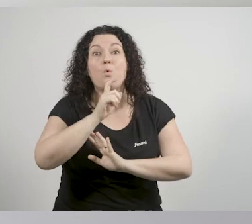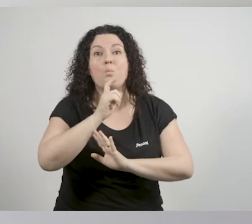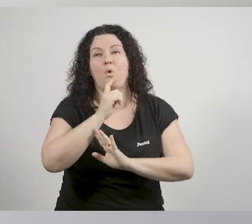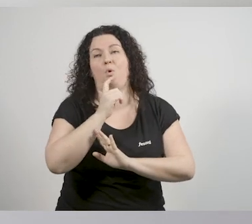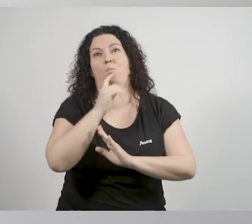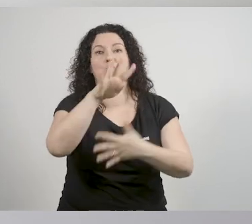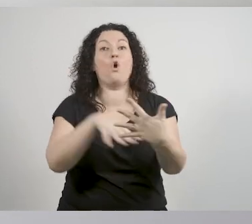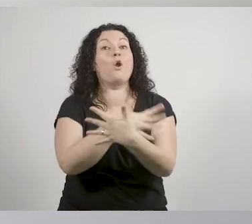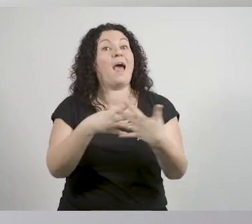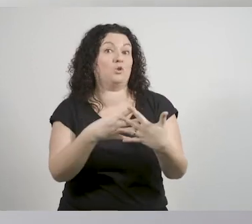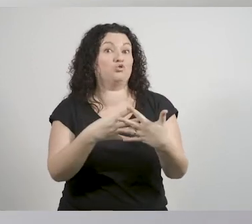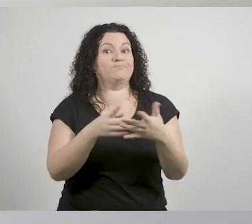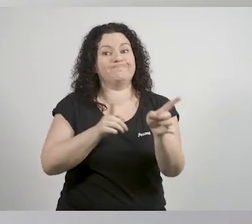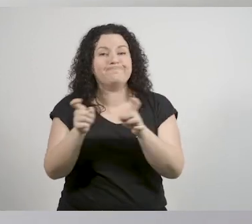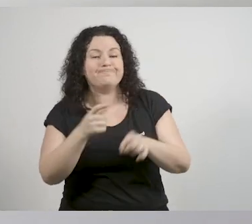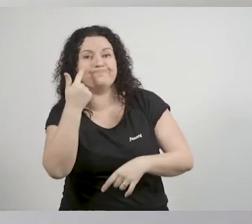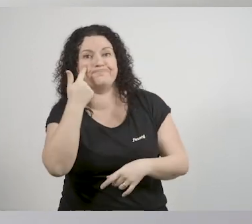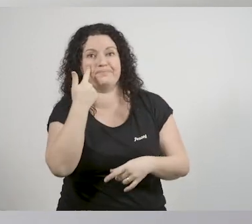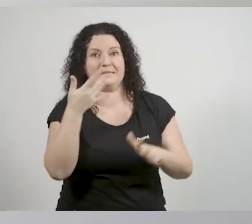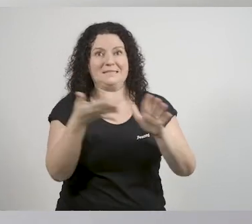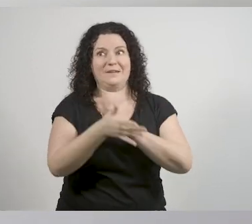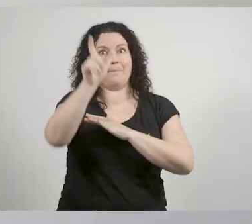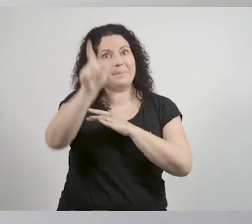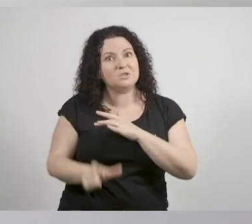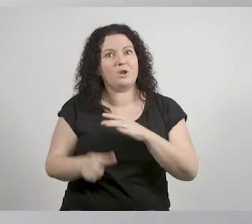horarios. Intentar que los